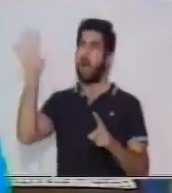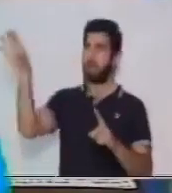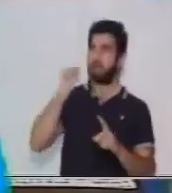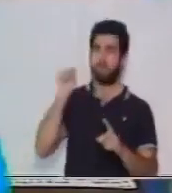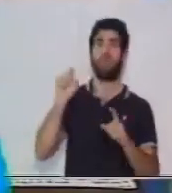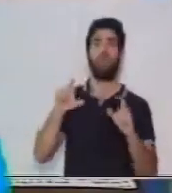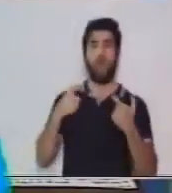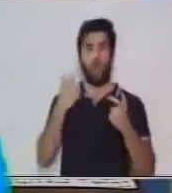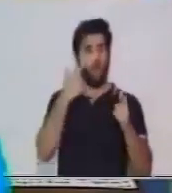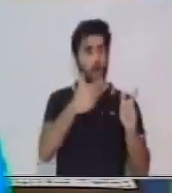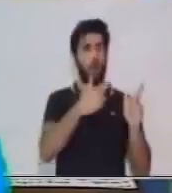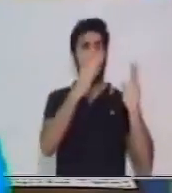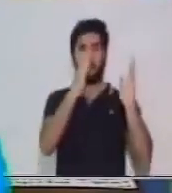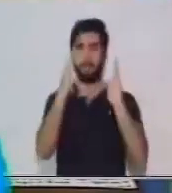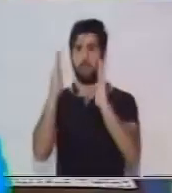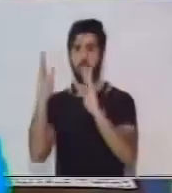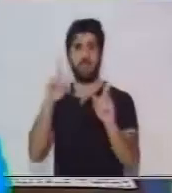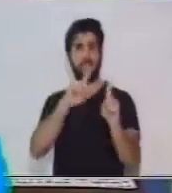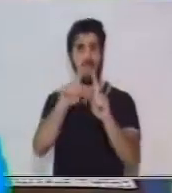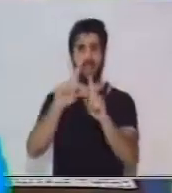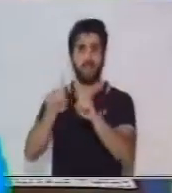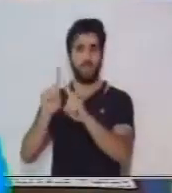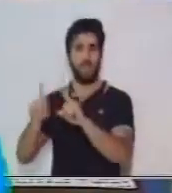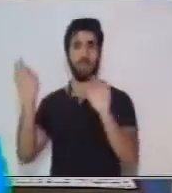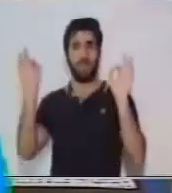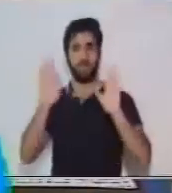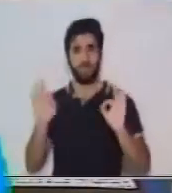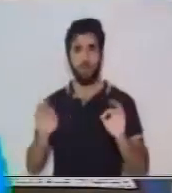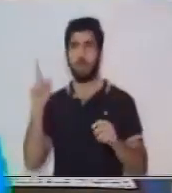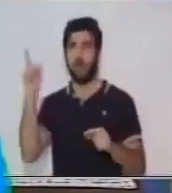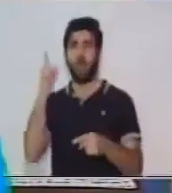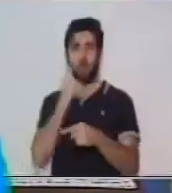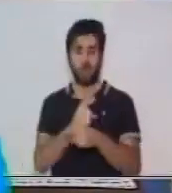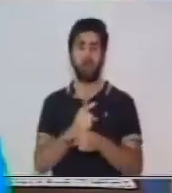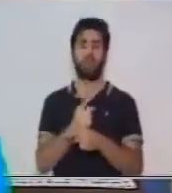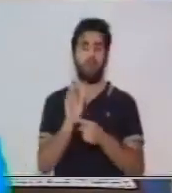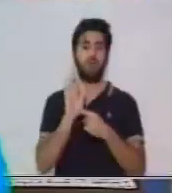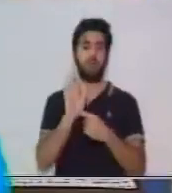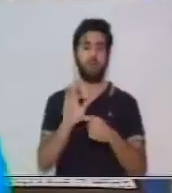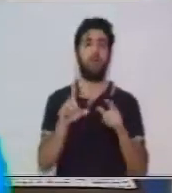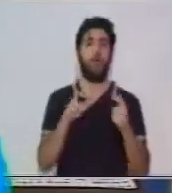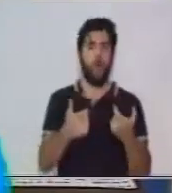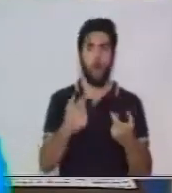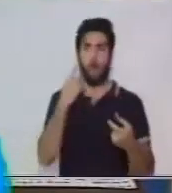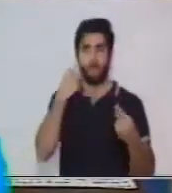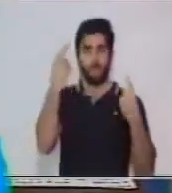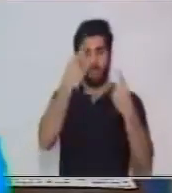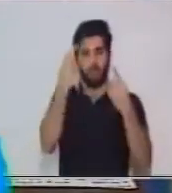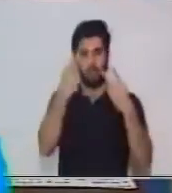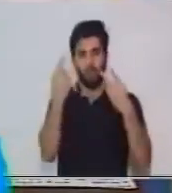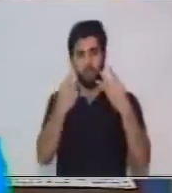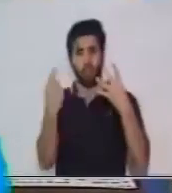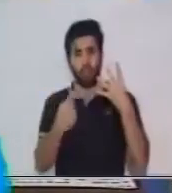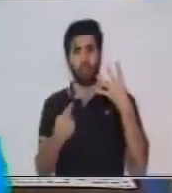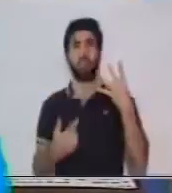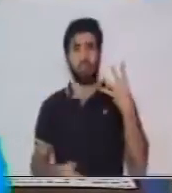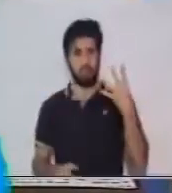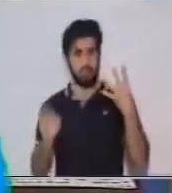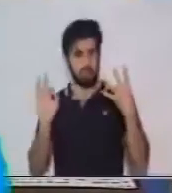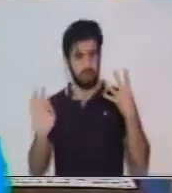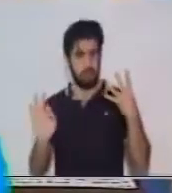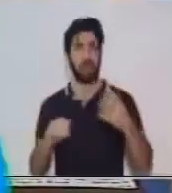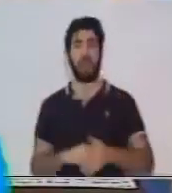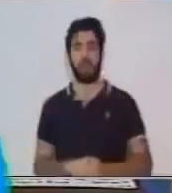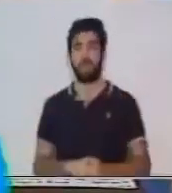del esquema que hay clases de narración y que estos corresponden al cuento, la leyenda, a mitos y a fábulas.